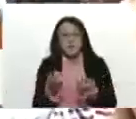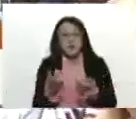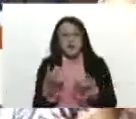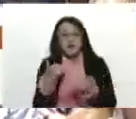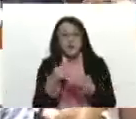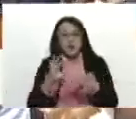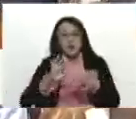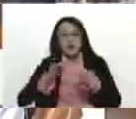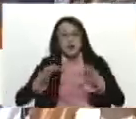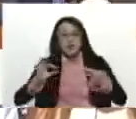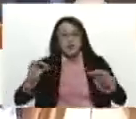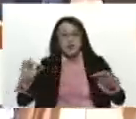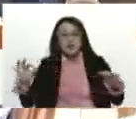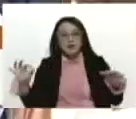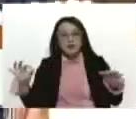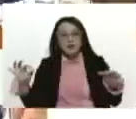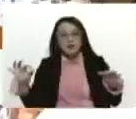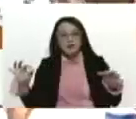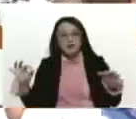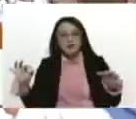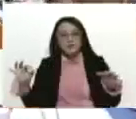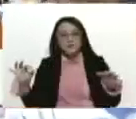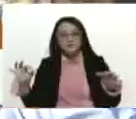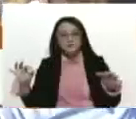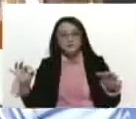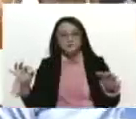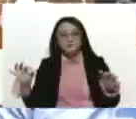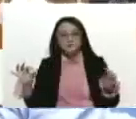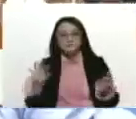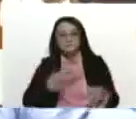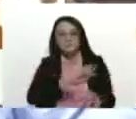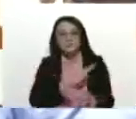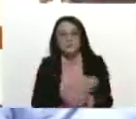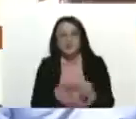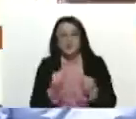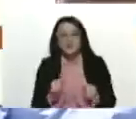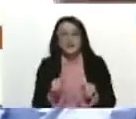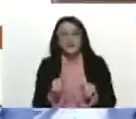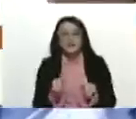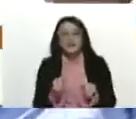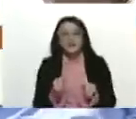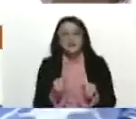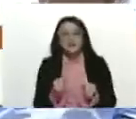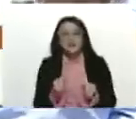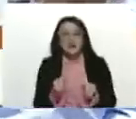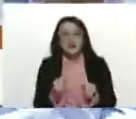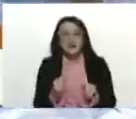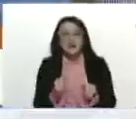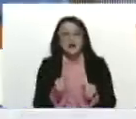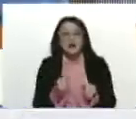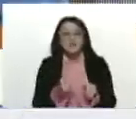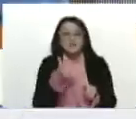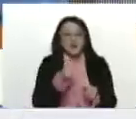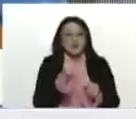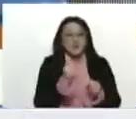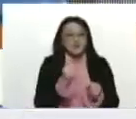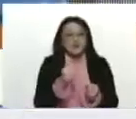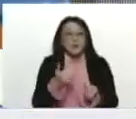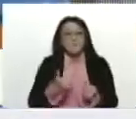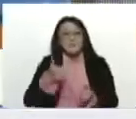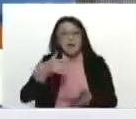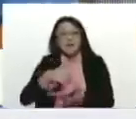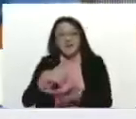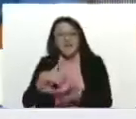una cadena no se mide su fortaleza por el eslabón más fuerte sino por el más débil y las bombas débil